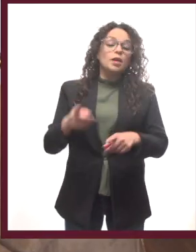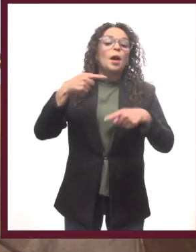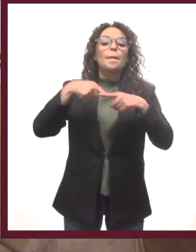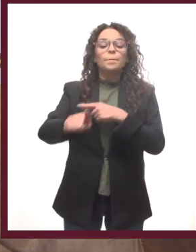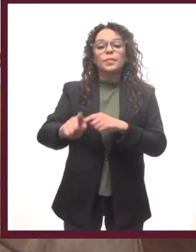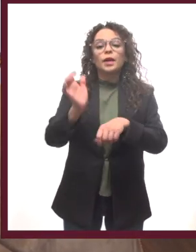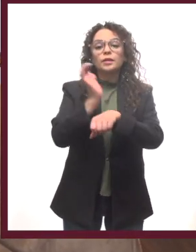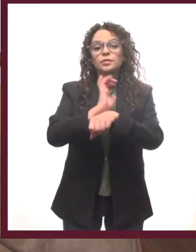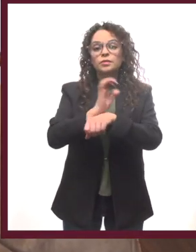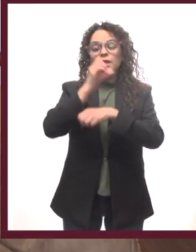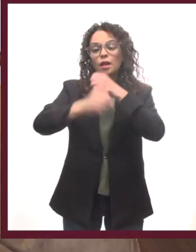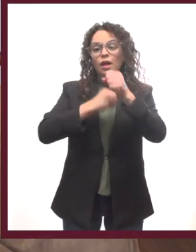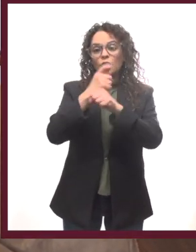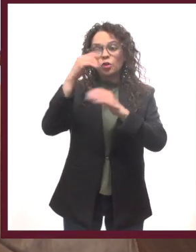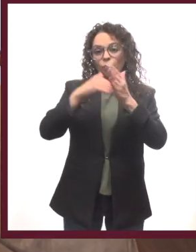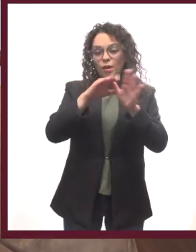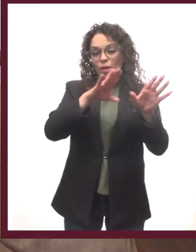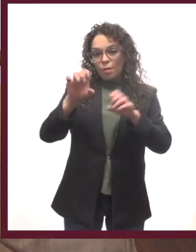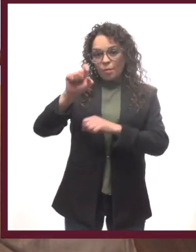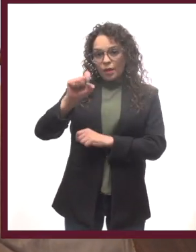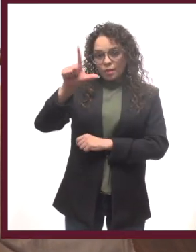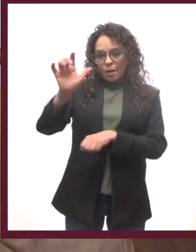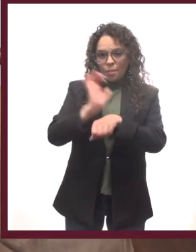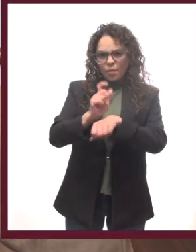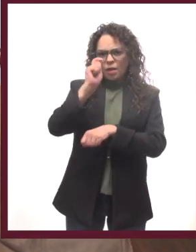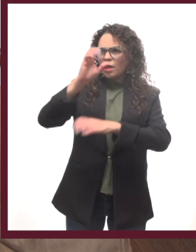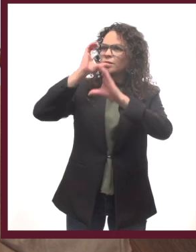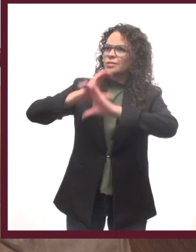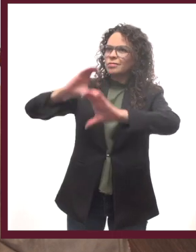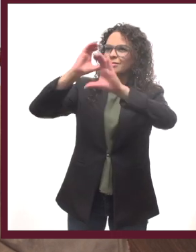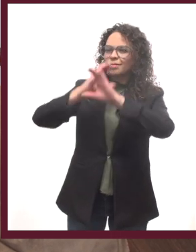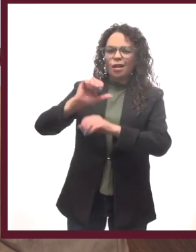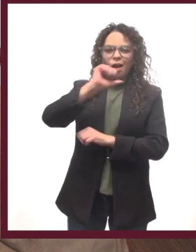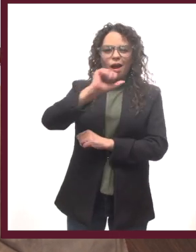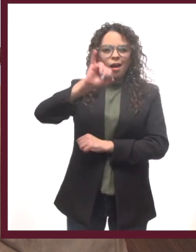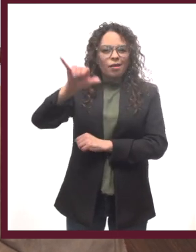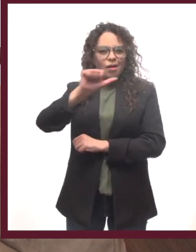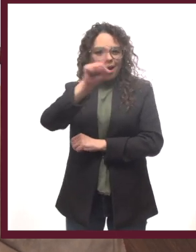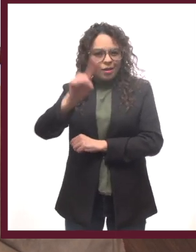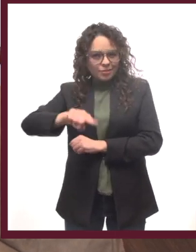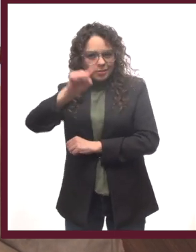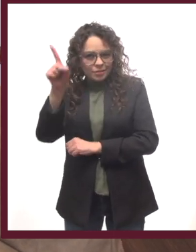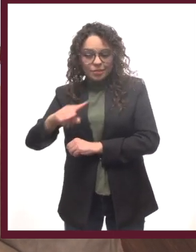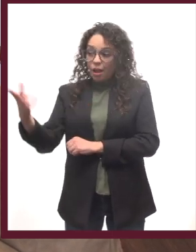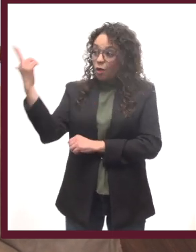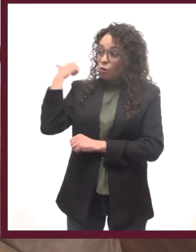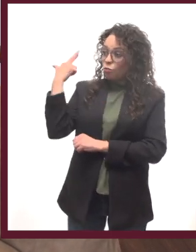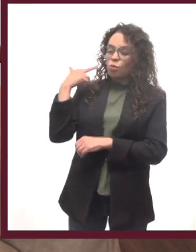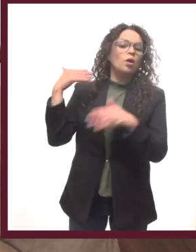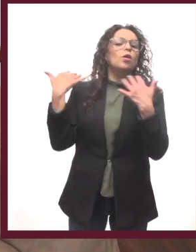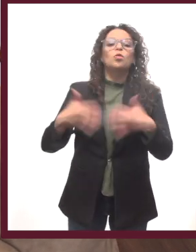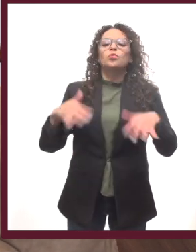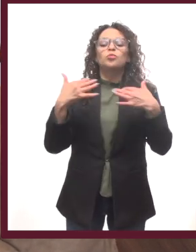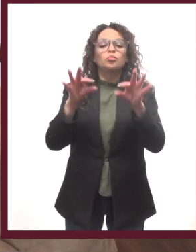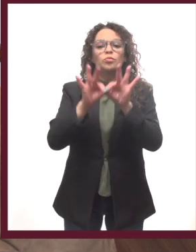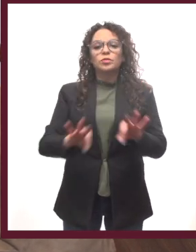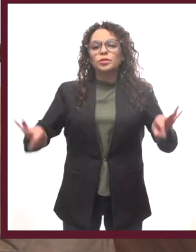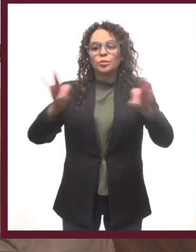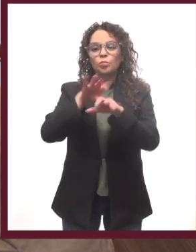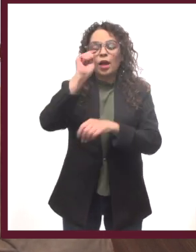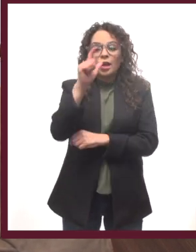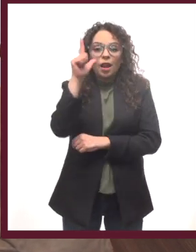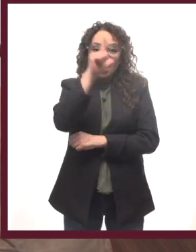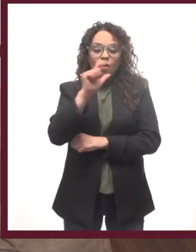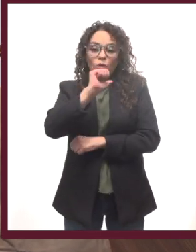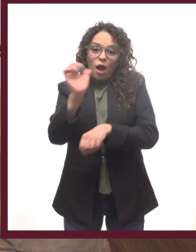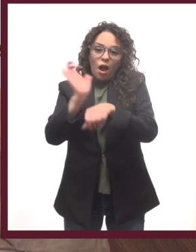Desde su aparición en el cine en 1927 en la película El cantante de jazz, el sonido ha jugado un papel fundamental